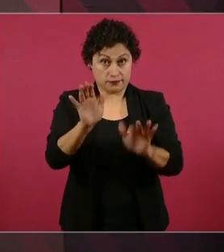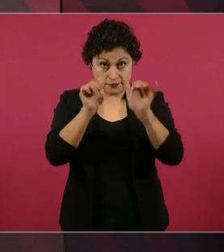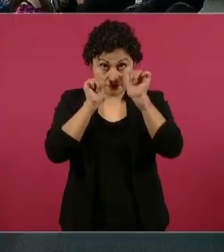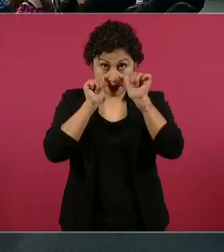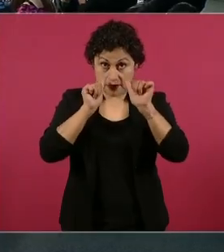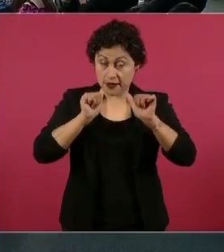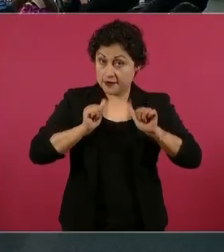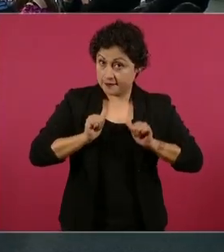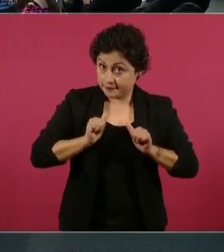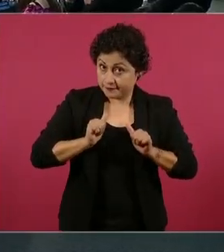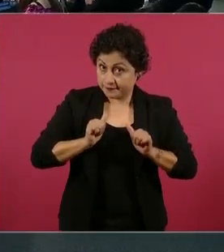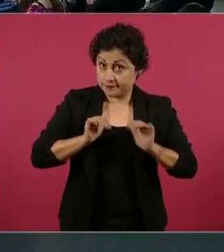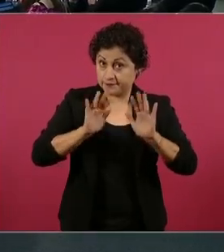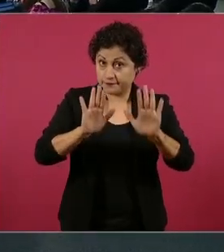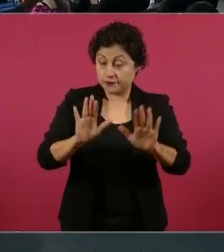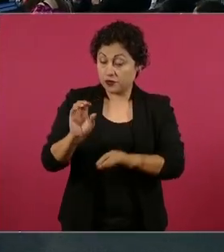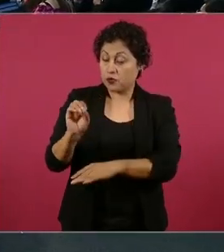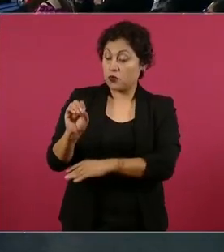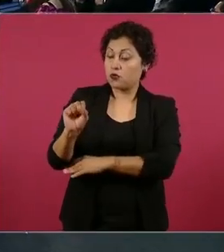Osmar Olvera